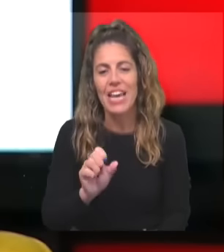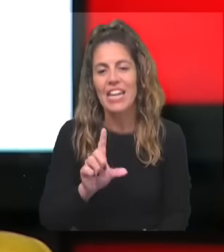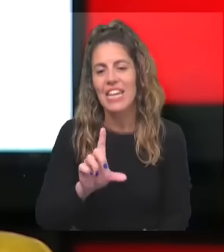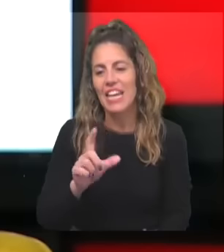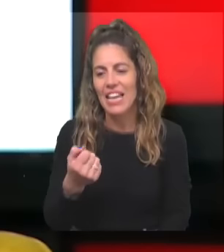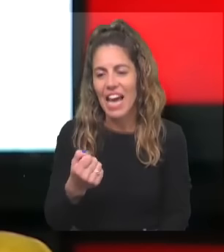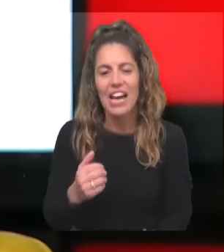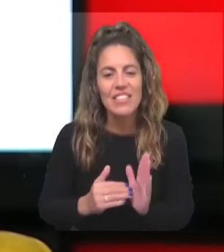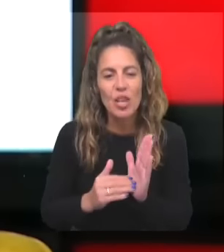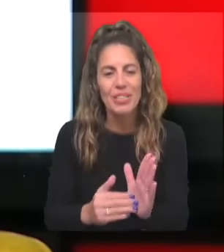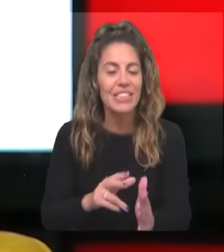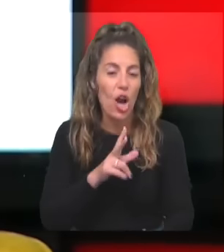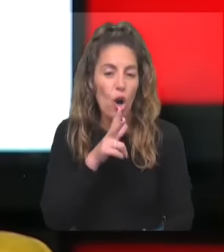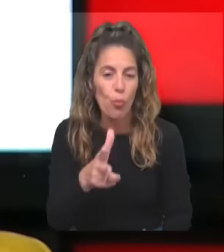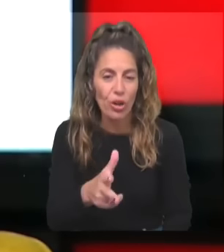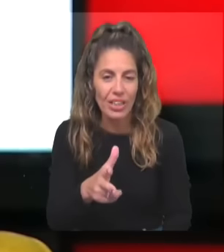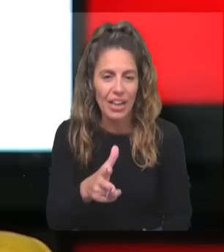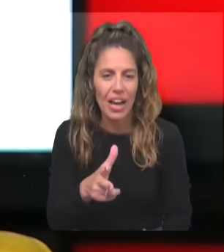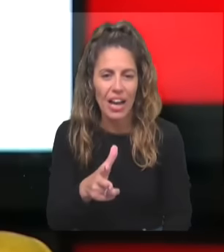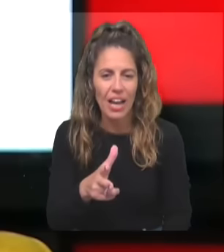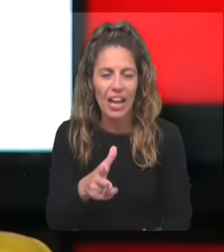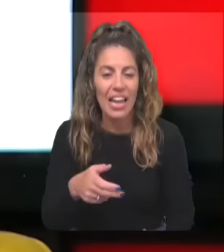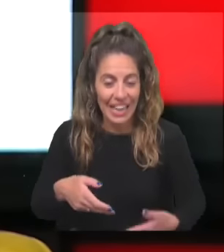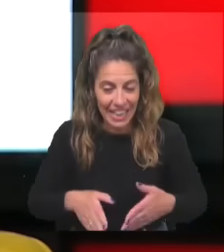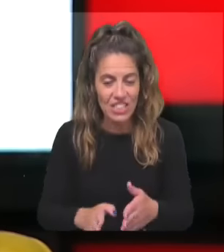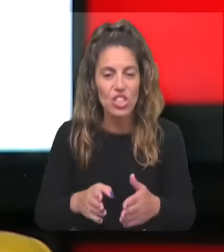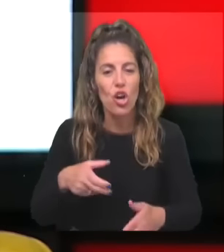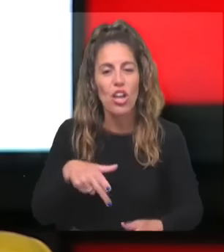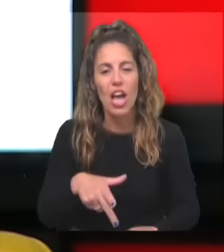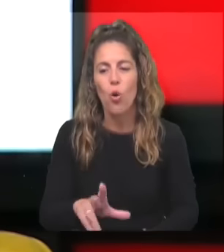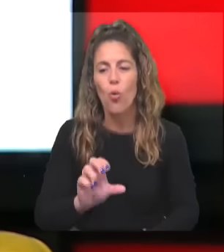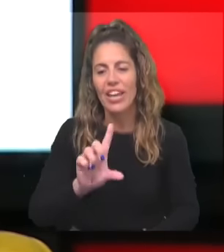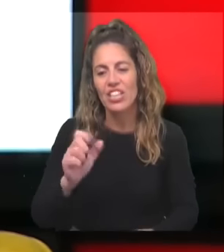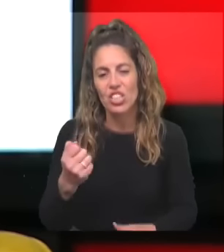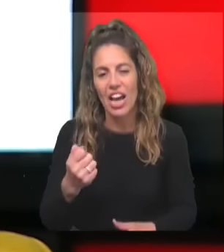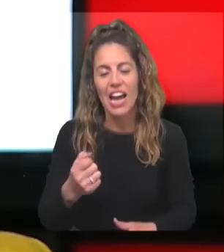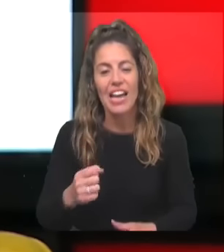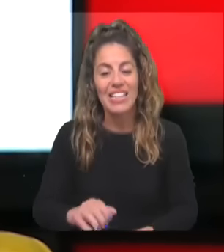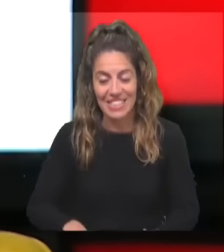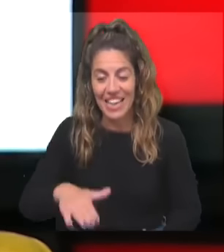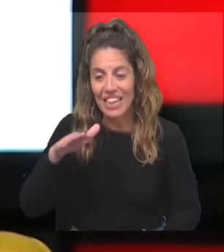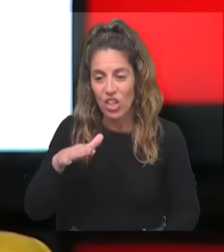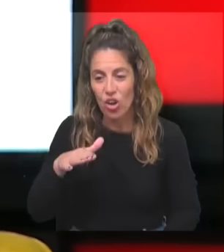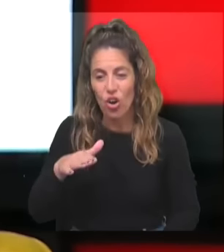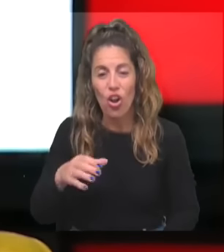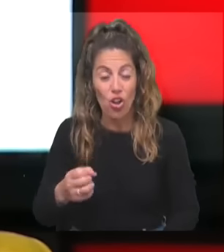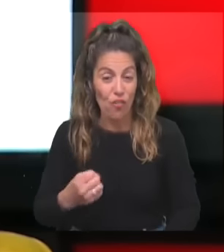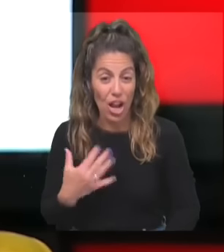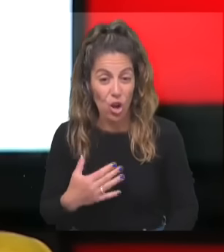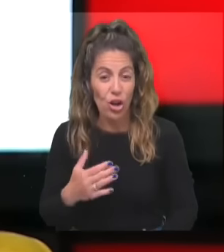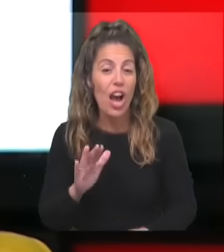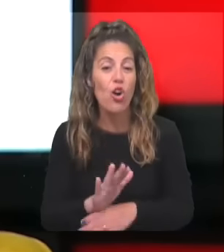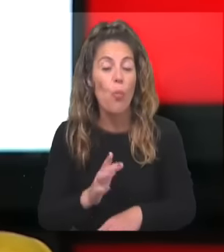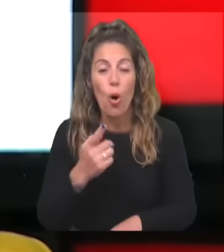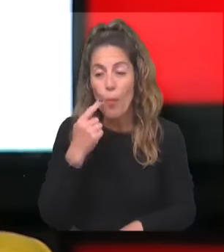se presenta como hija de Perico, nació en La Huella, se crió junto a Perico, lo valora como padre, pero además después, ya